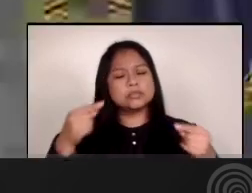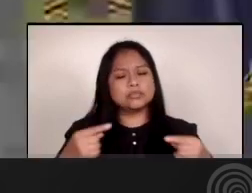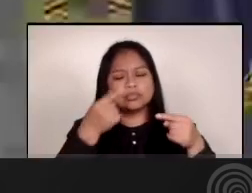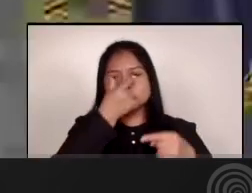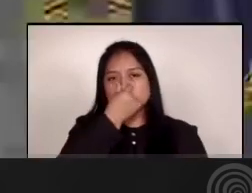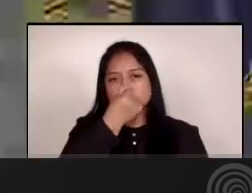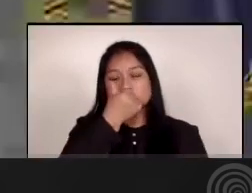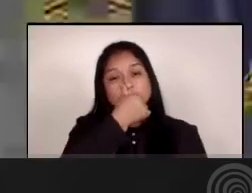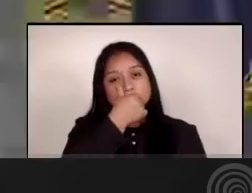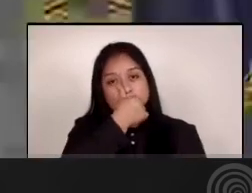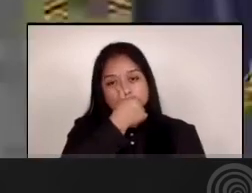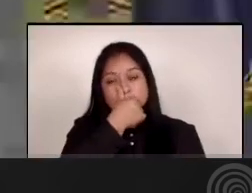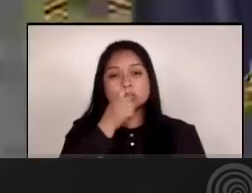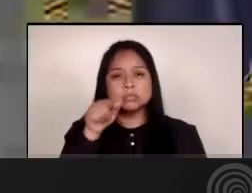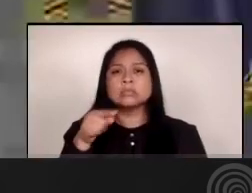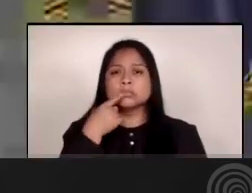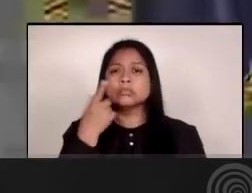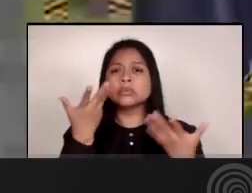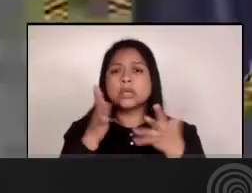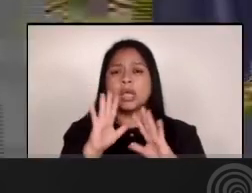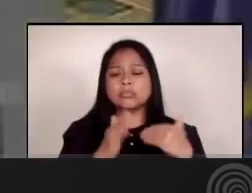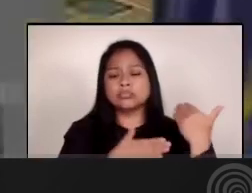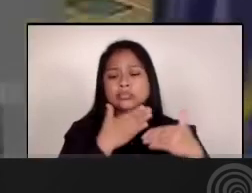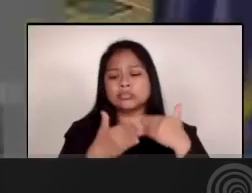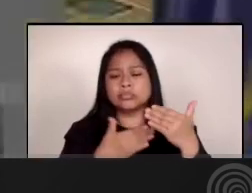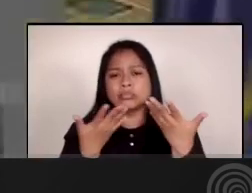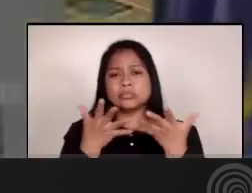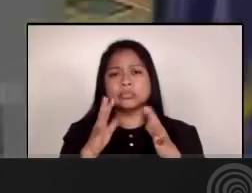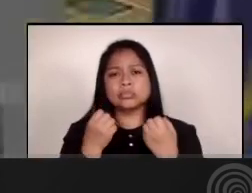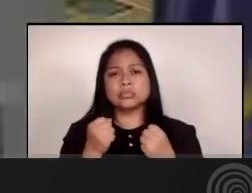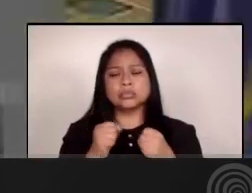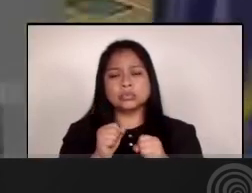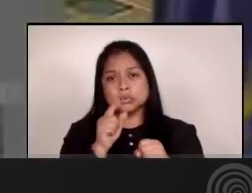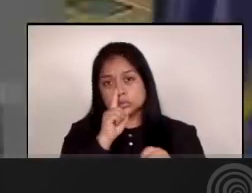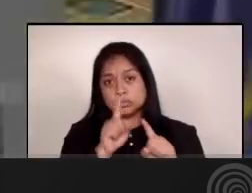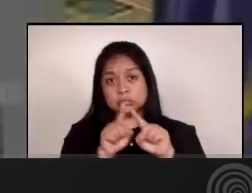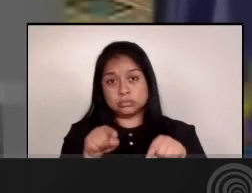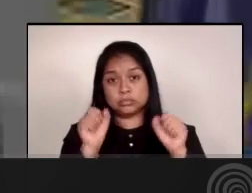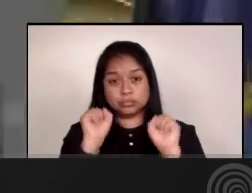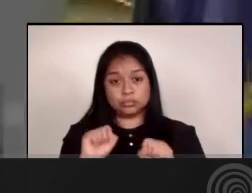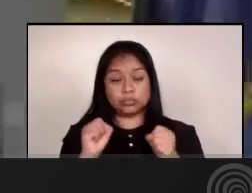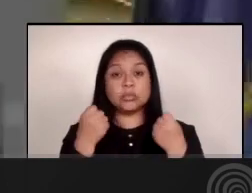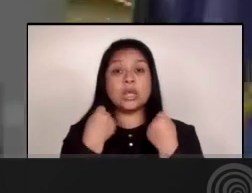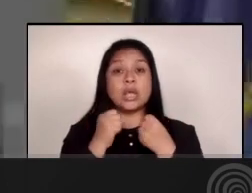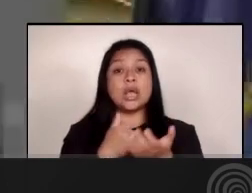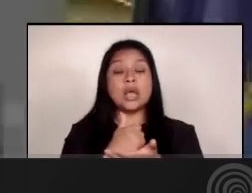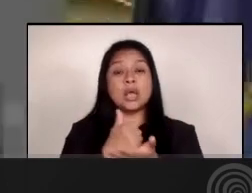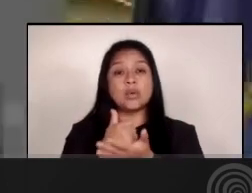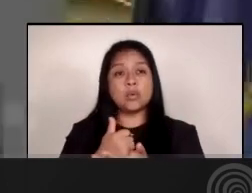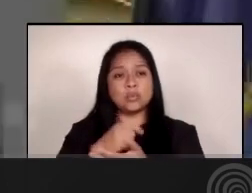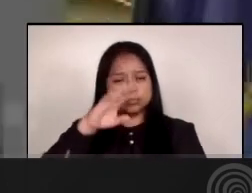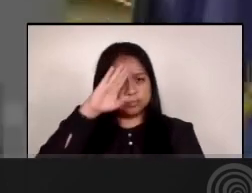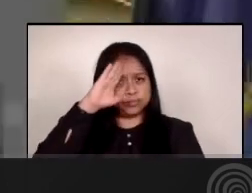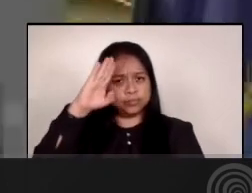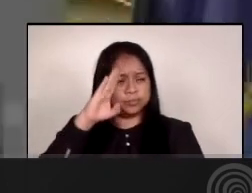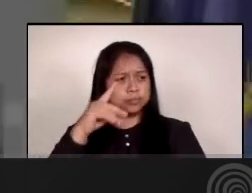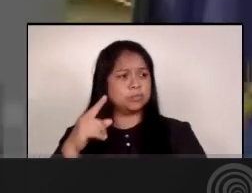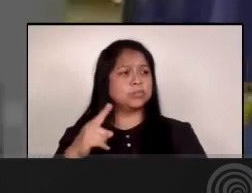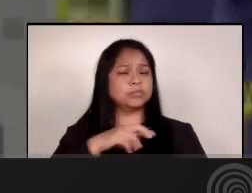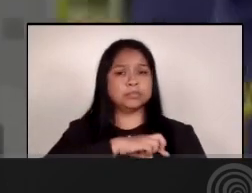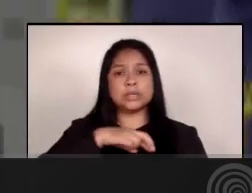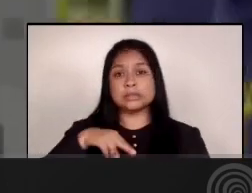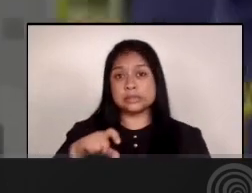Antinarcótica, lo cual ya estamos trabajando y permitirá unificar en un mando policial todos los sucesos